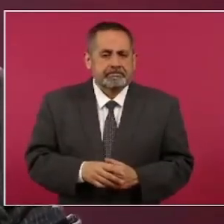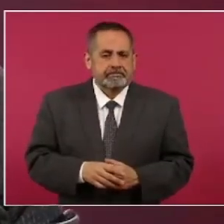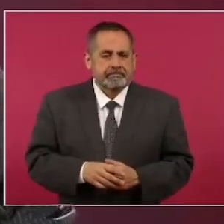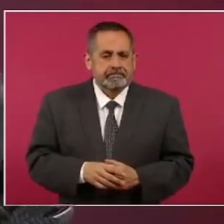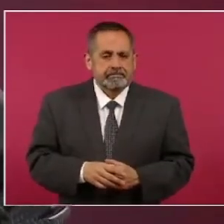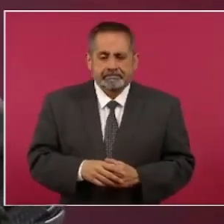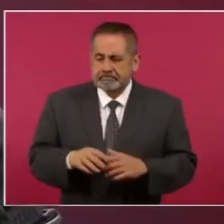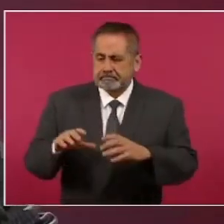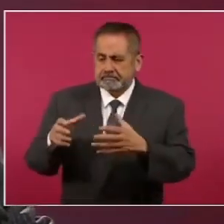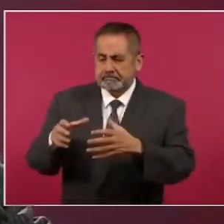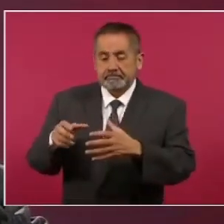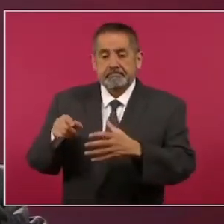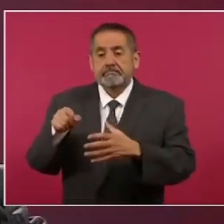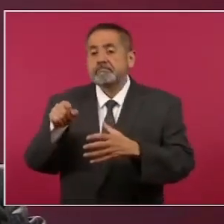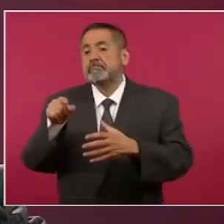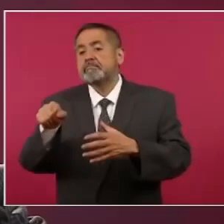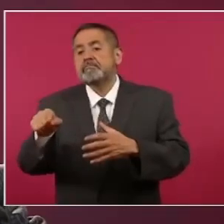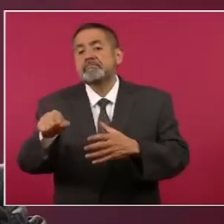el sector